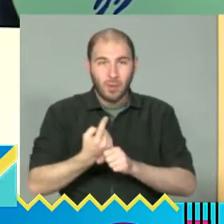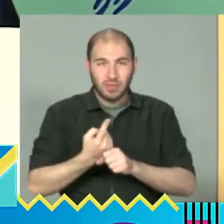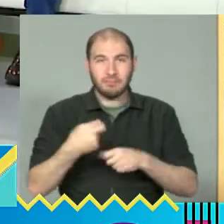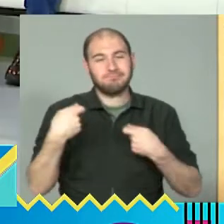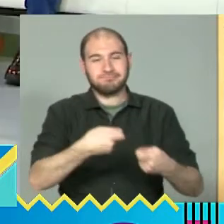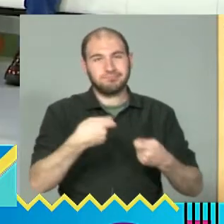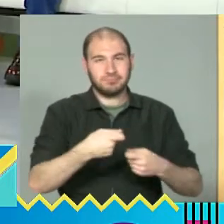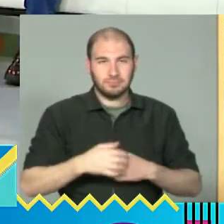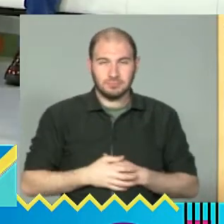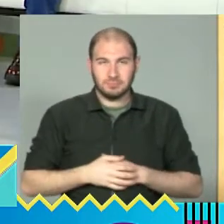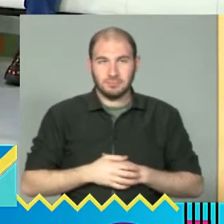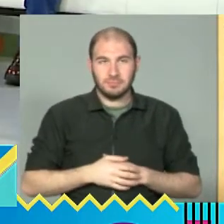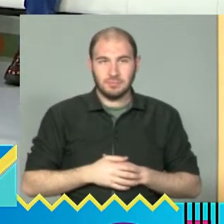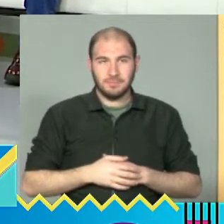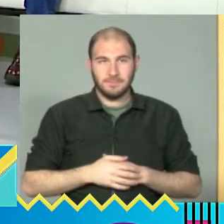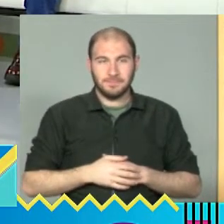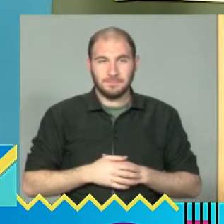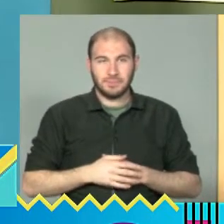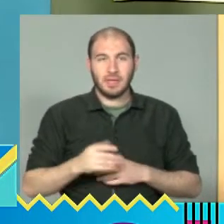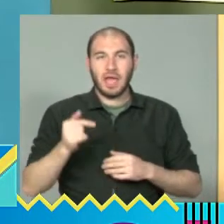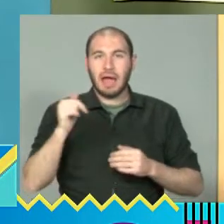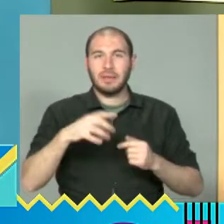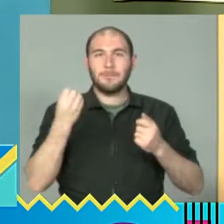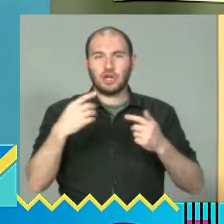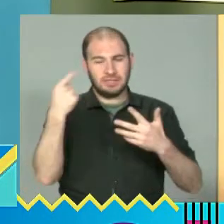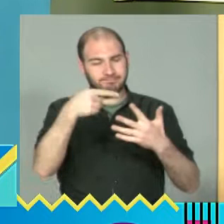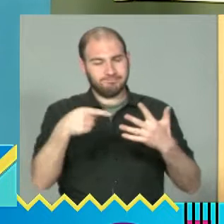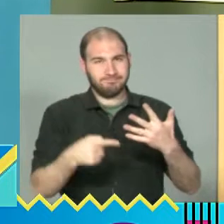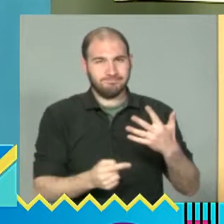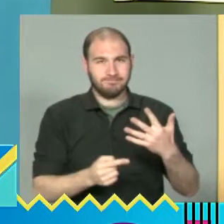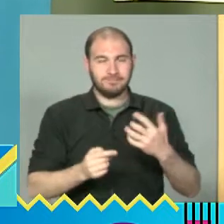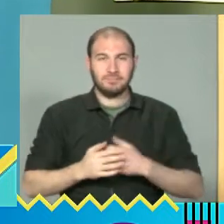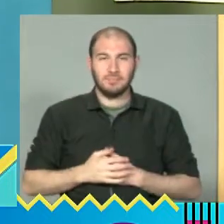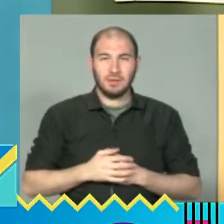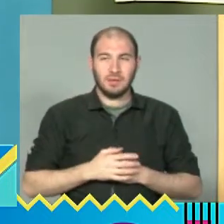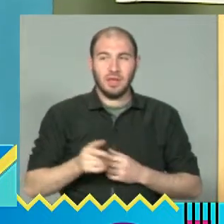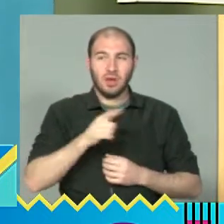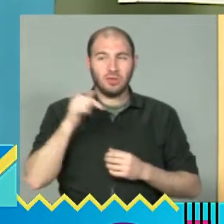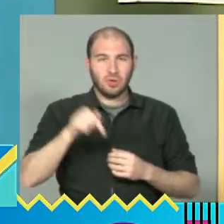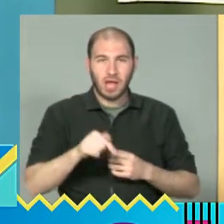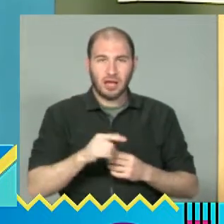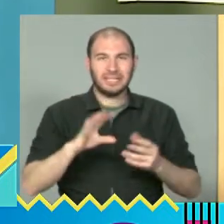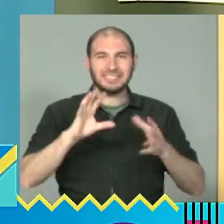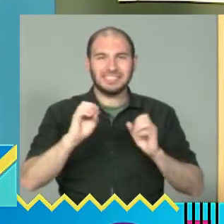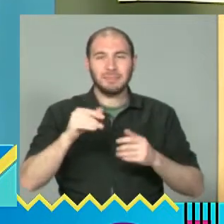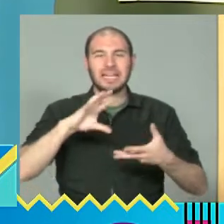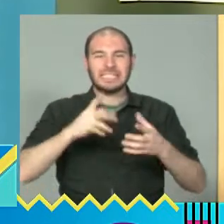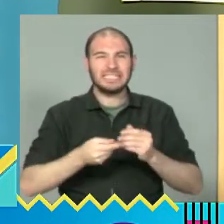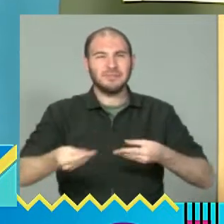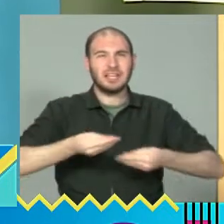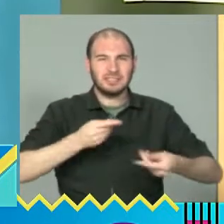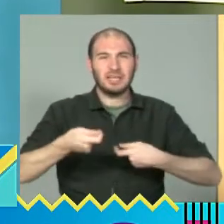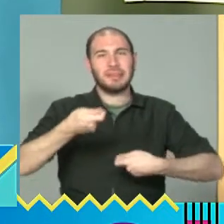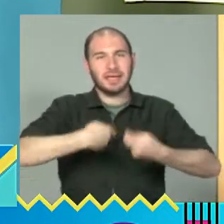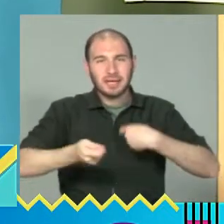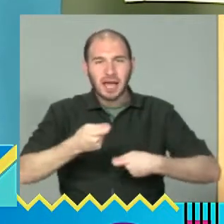inversiones. Bien, empezamos entonces con algunas de las causas para llegar a lo que estamos dando en llamar crisis financiera, crisis